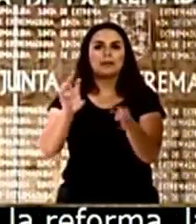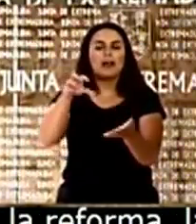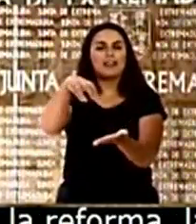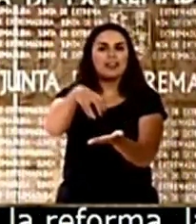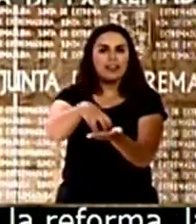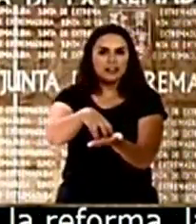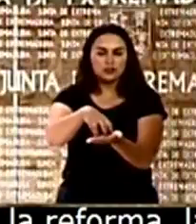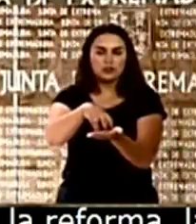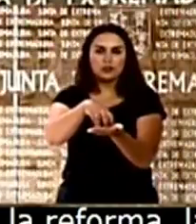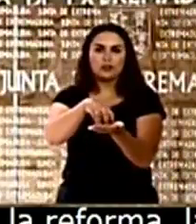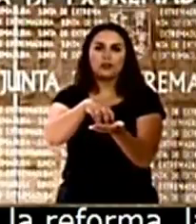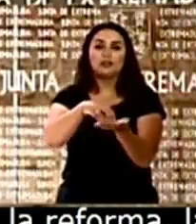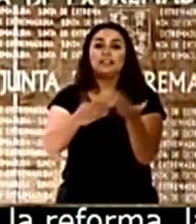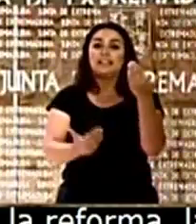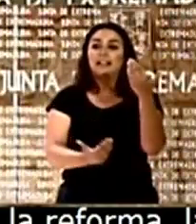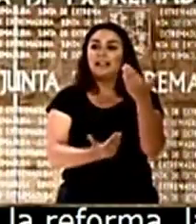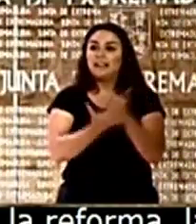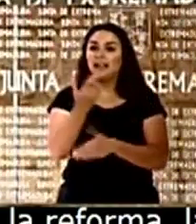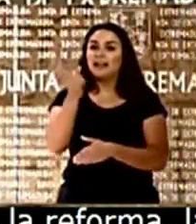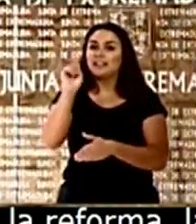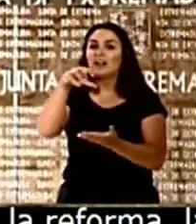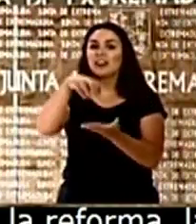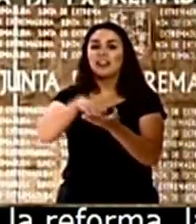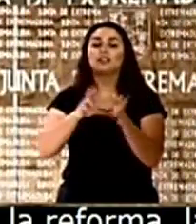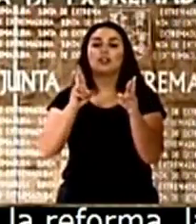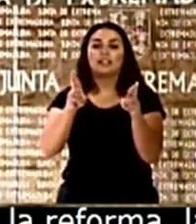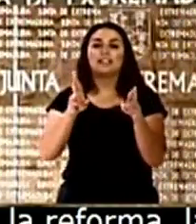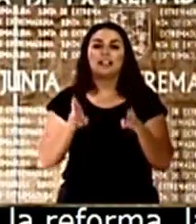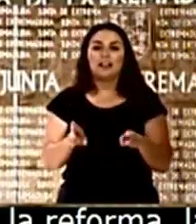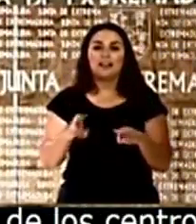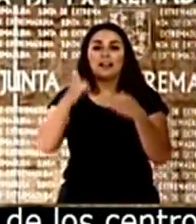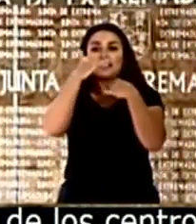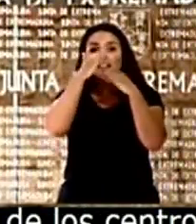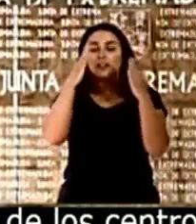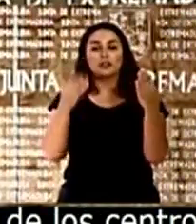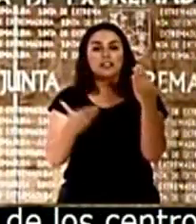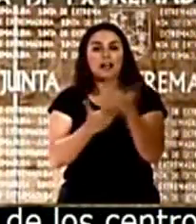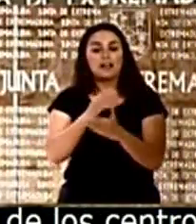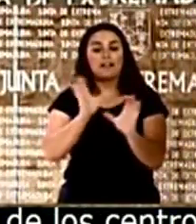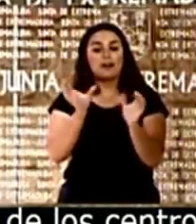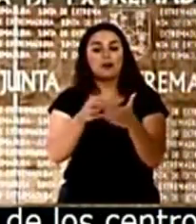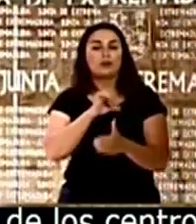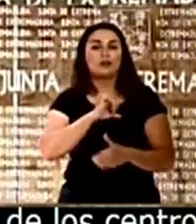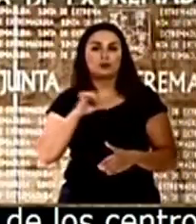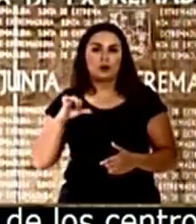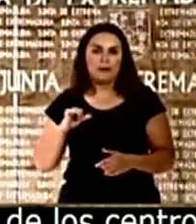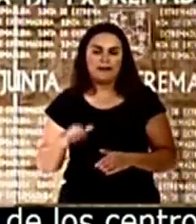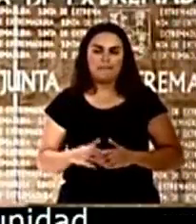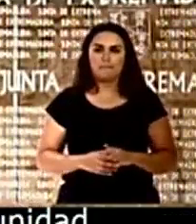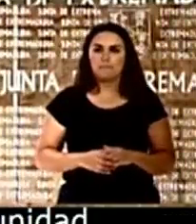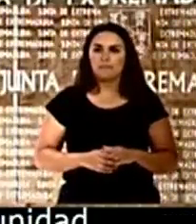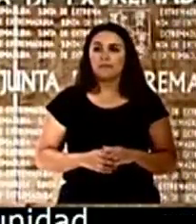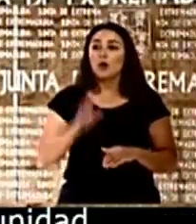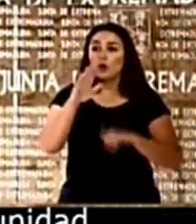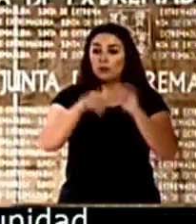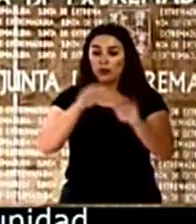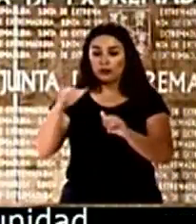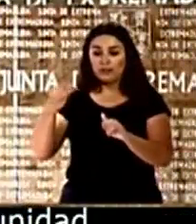centros de día y de los centros residenciales y de atención diurna de nuestra comunidad autónoma. Esta